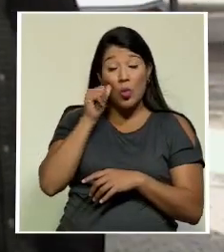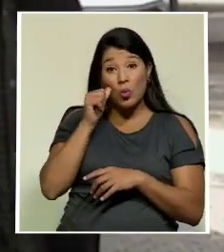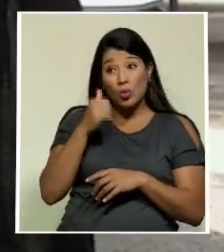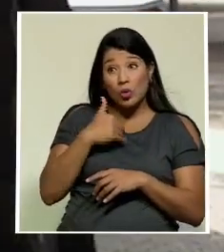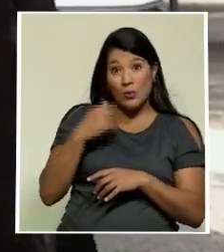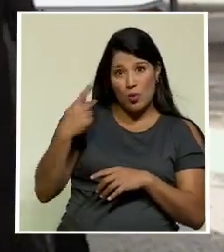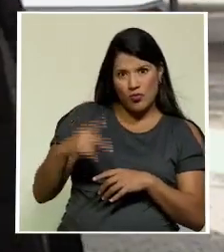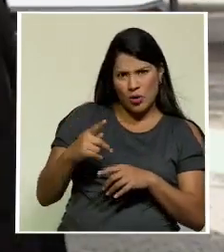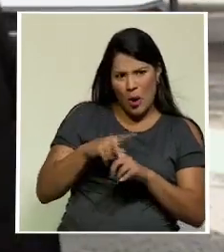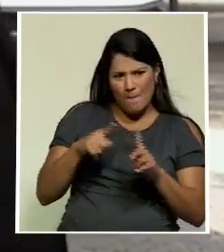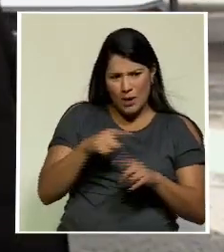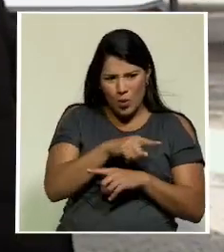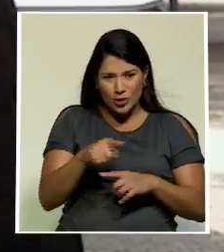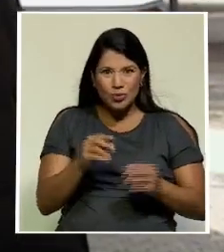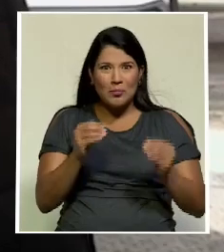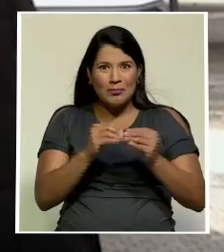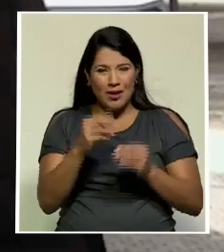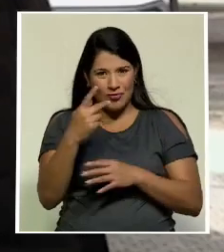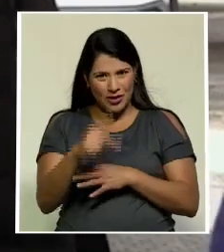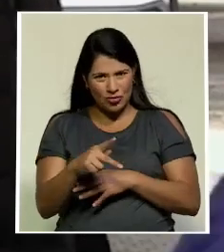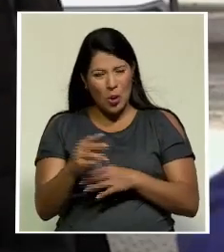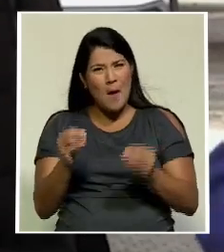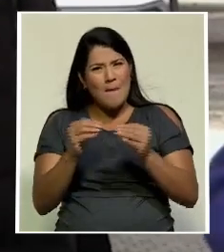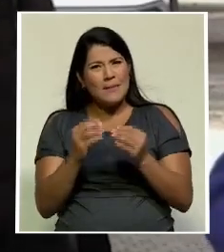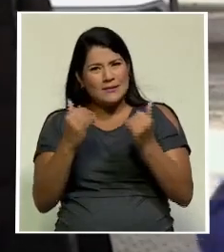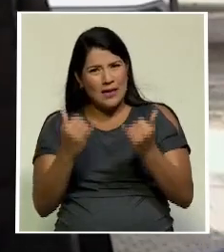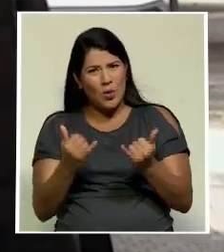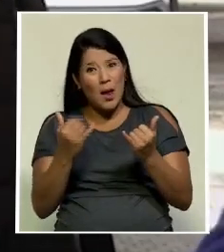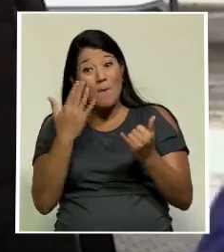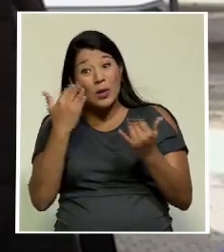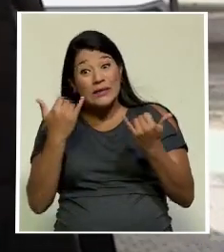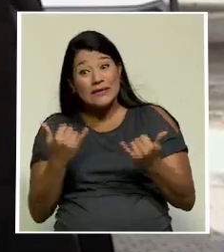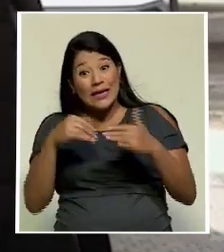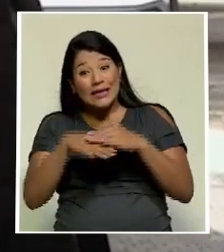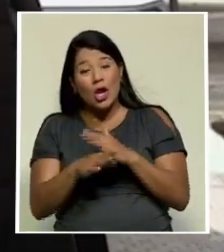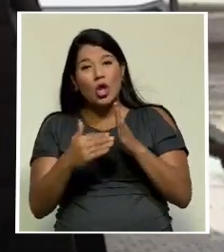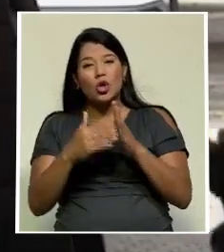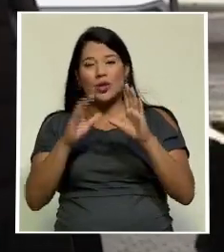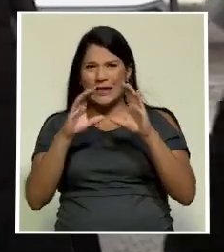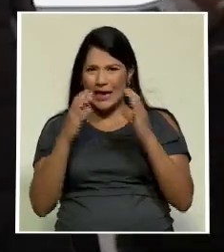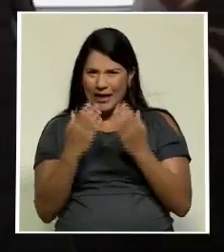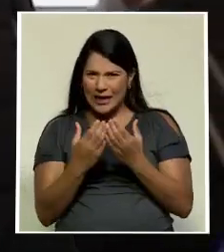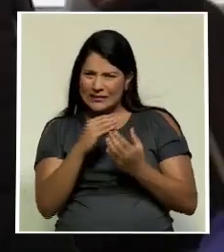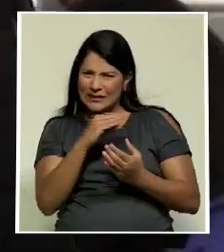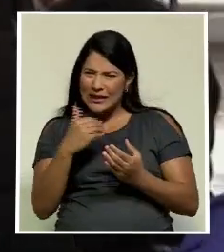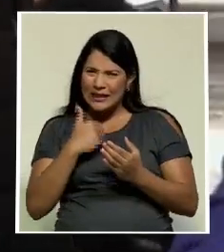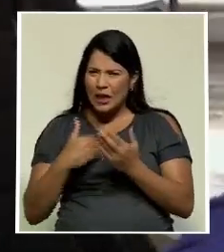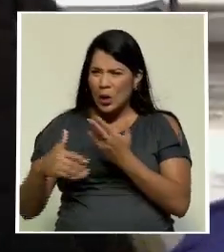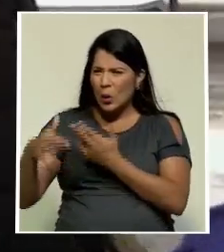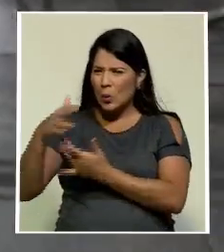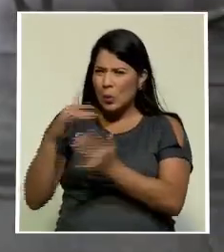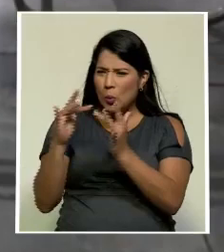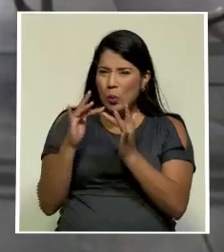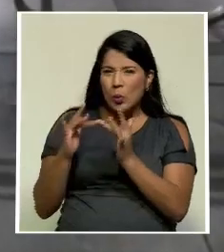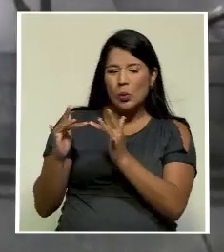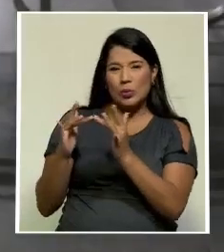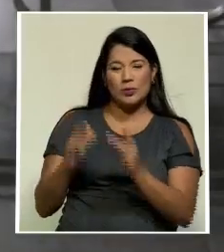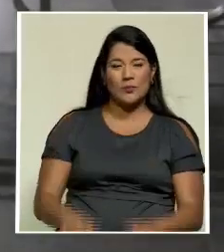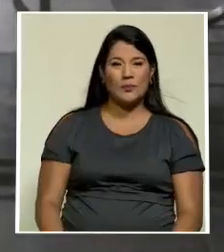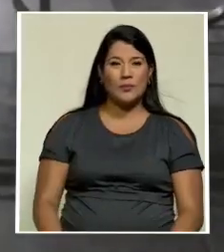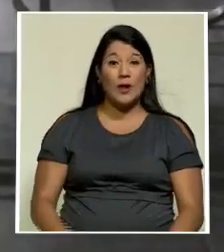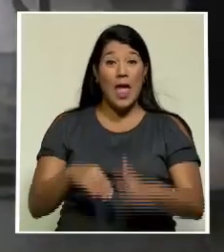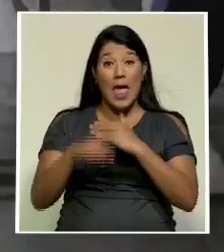aún más, ¿no? Y ahorita más cuando ya regresaron a clases, que tienen contacto con más niños. En